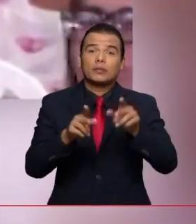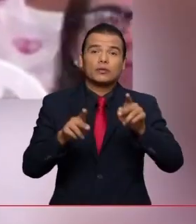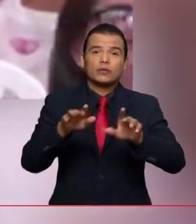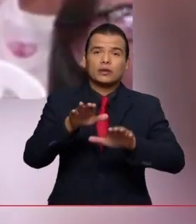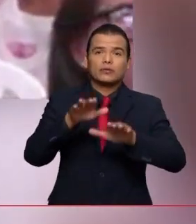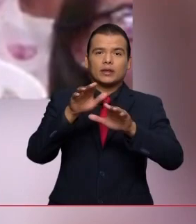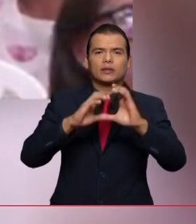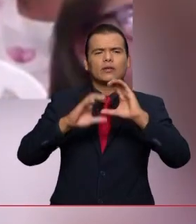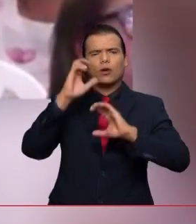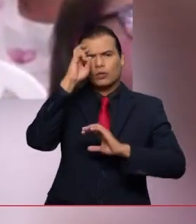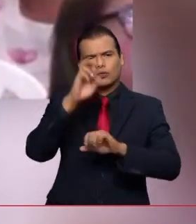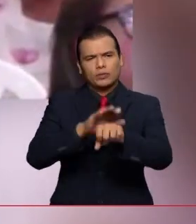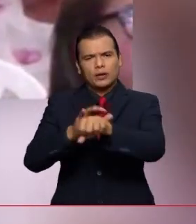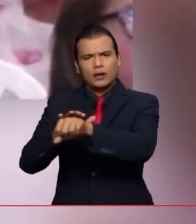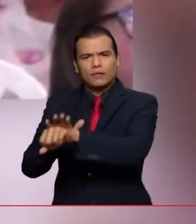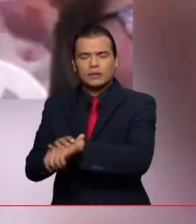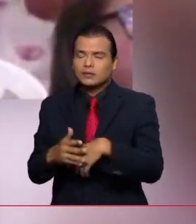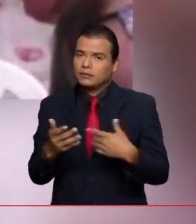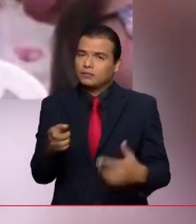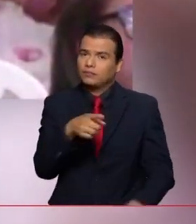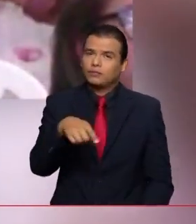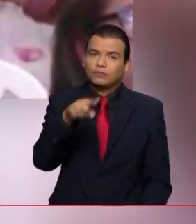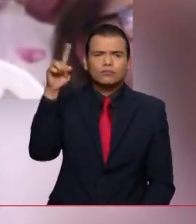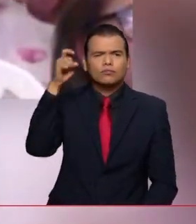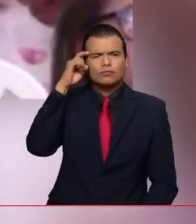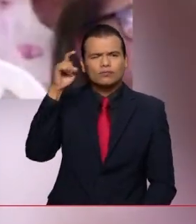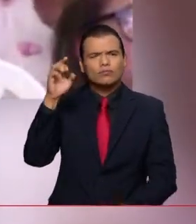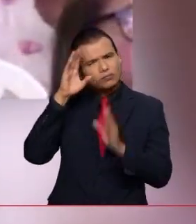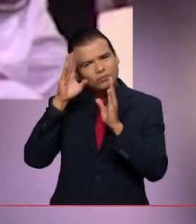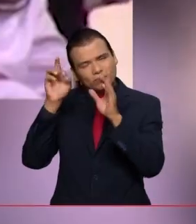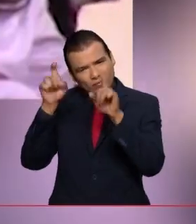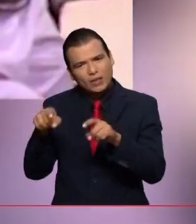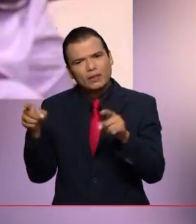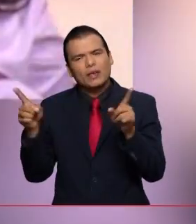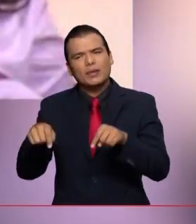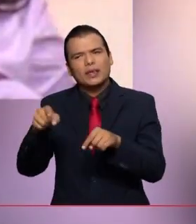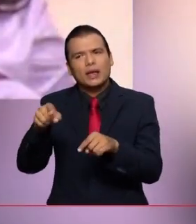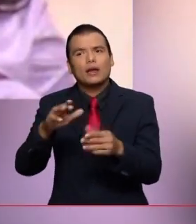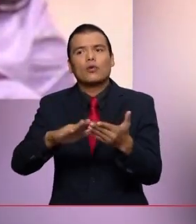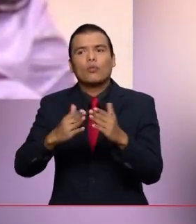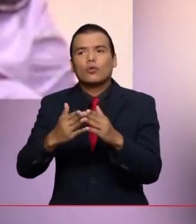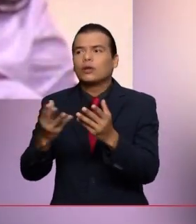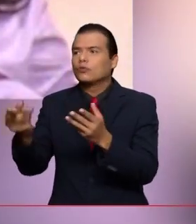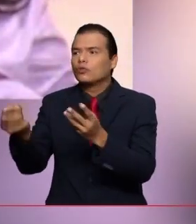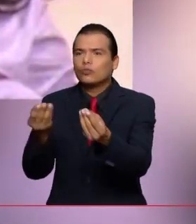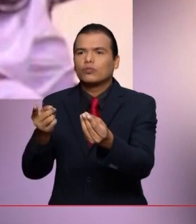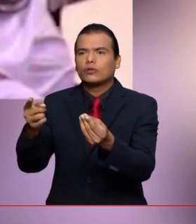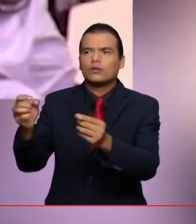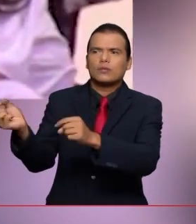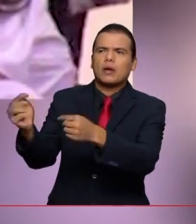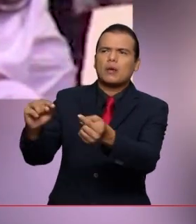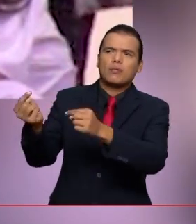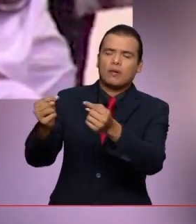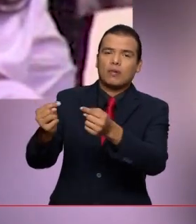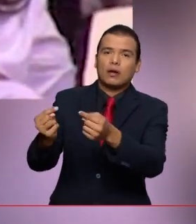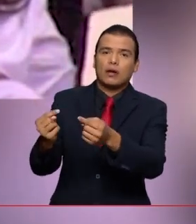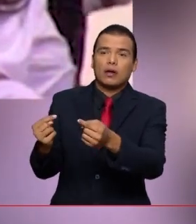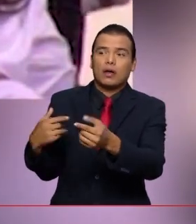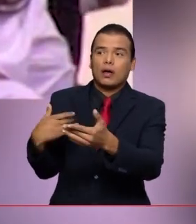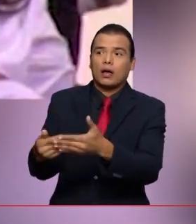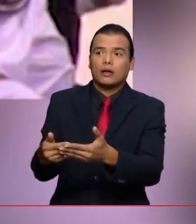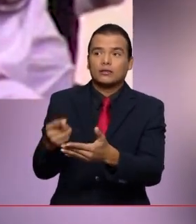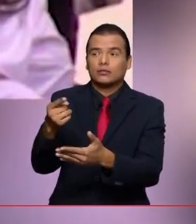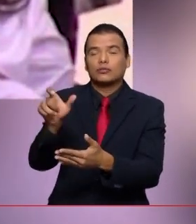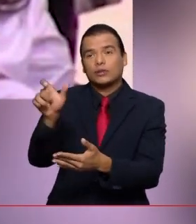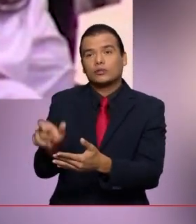por su parte, pidieron atención por los enfrentamientos étnicos que dejan en la última semana dos heridos de gravedad. Durante el encuentro, el